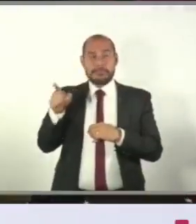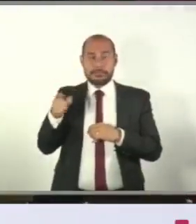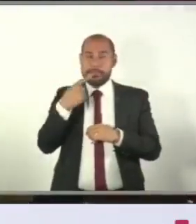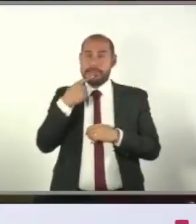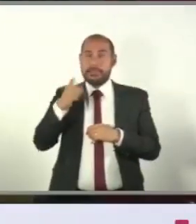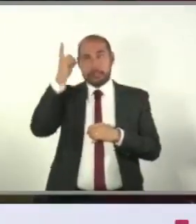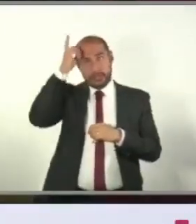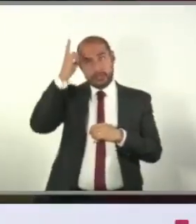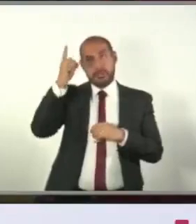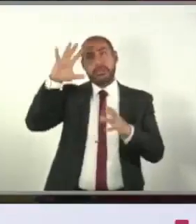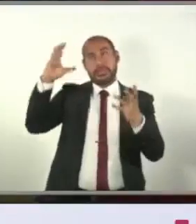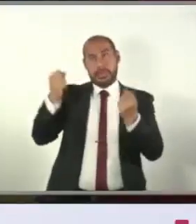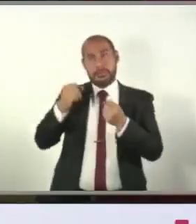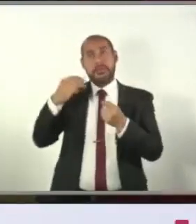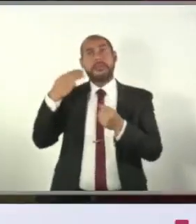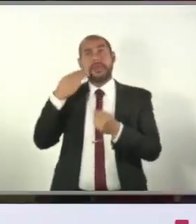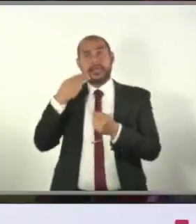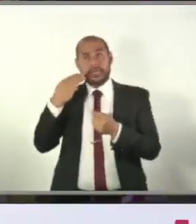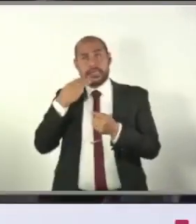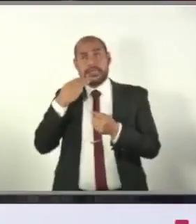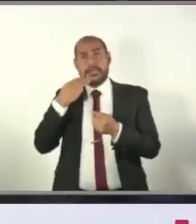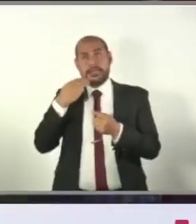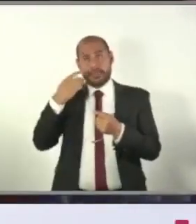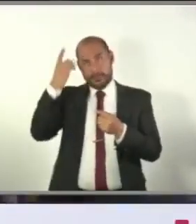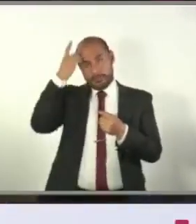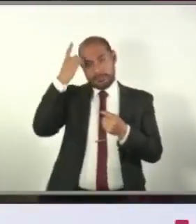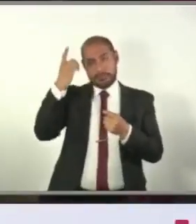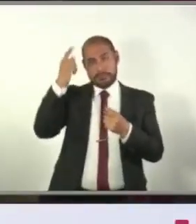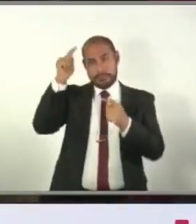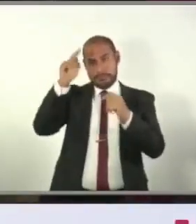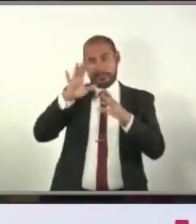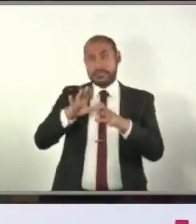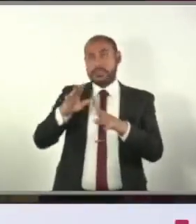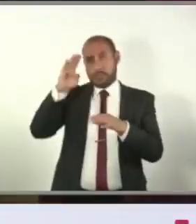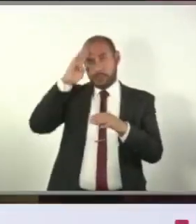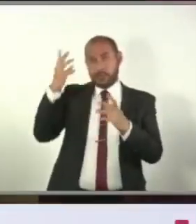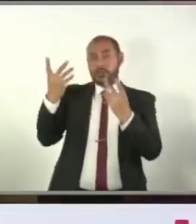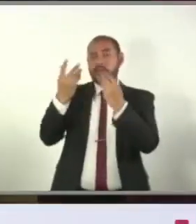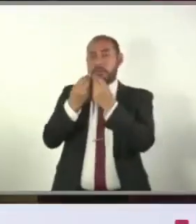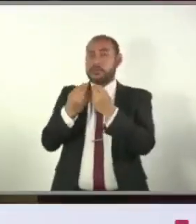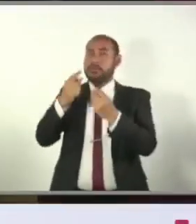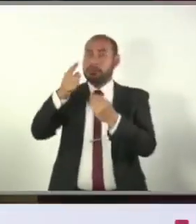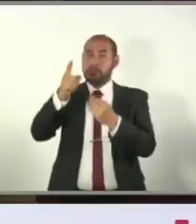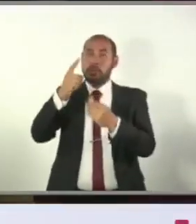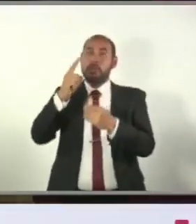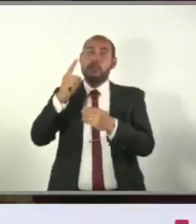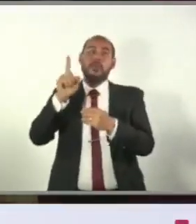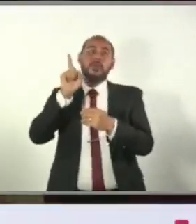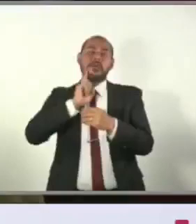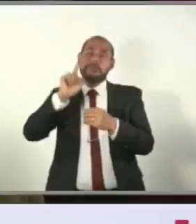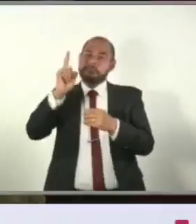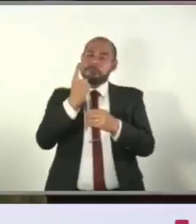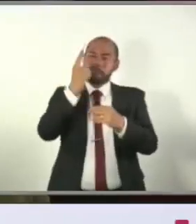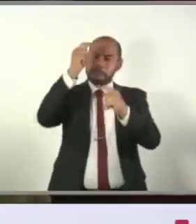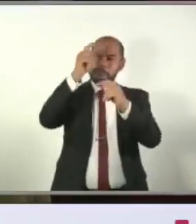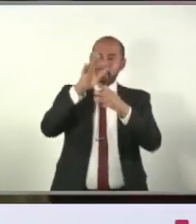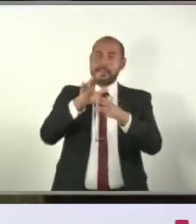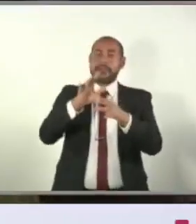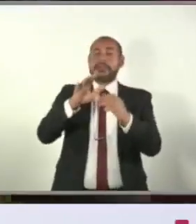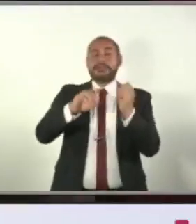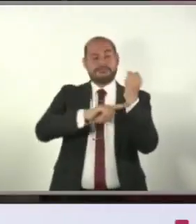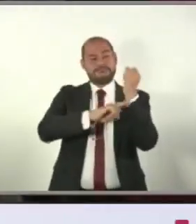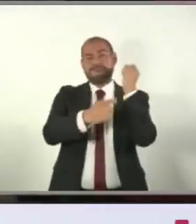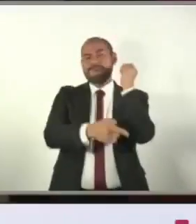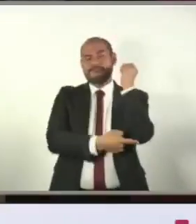gracia, el Señor es contigo, bendita eres entre todas las mujeres y bendito el fruto de